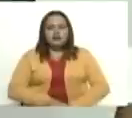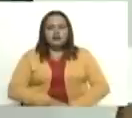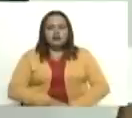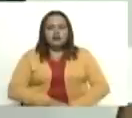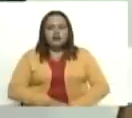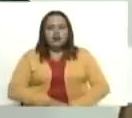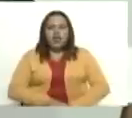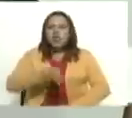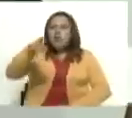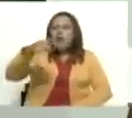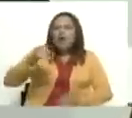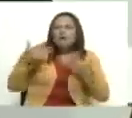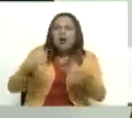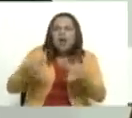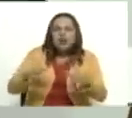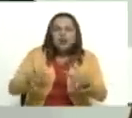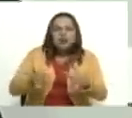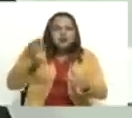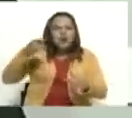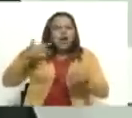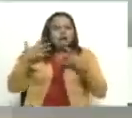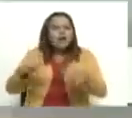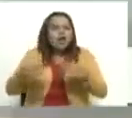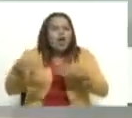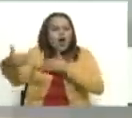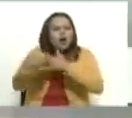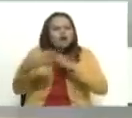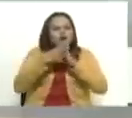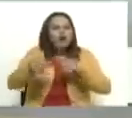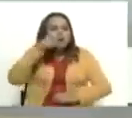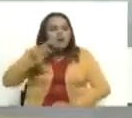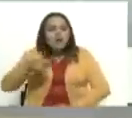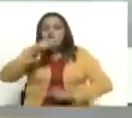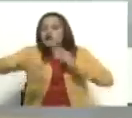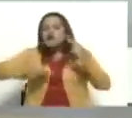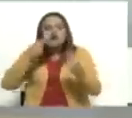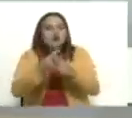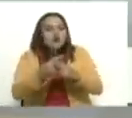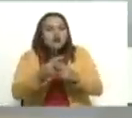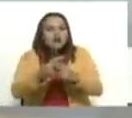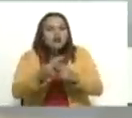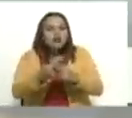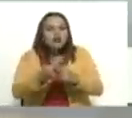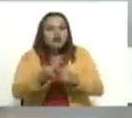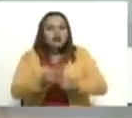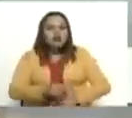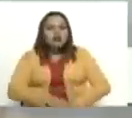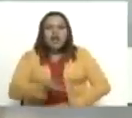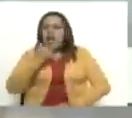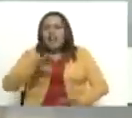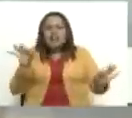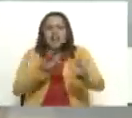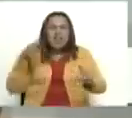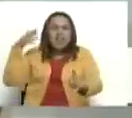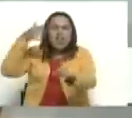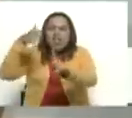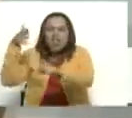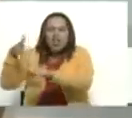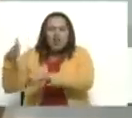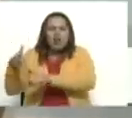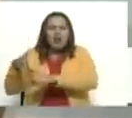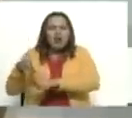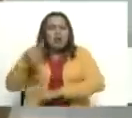Cobarde, una acción cobarde en contra de todo un pueblo que jamás ha agredido militarmente ni de otra forma a ningún pueblo del